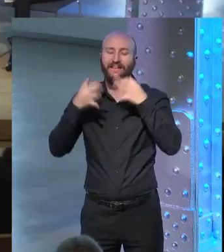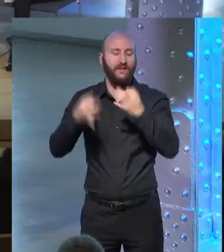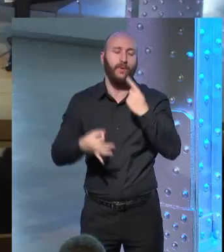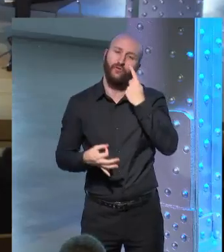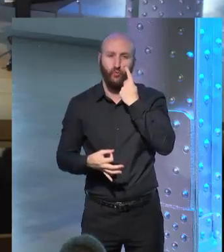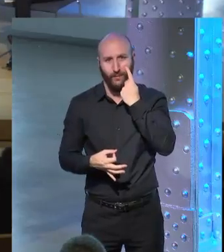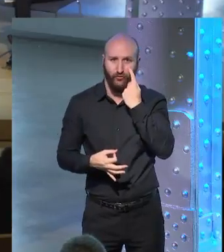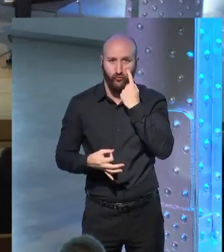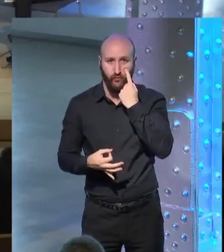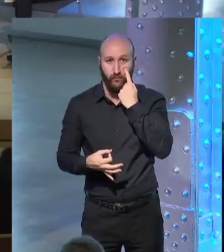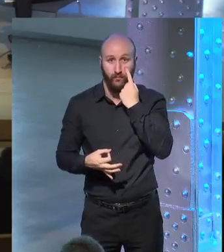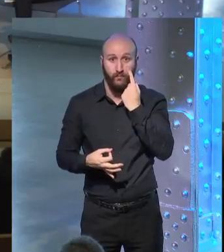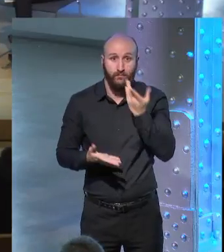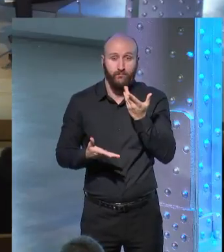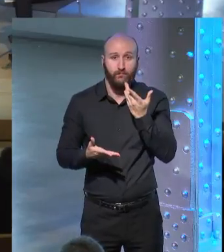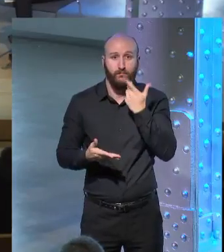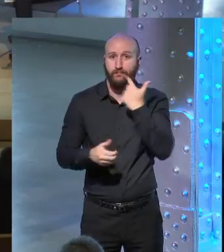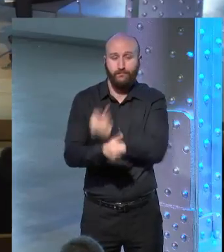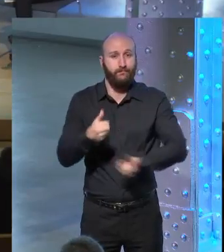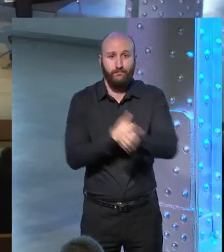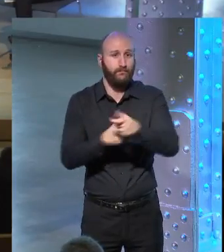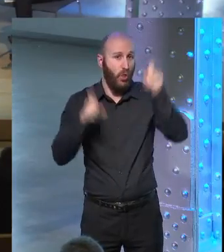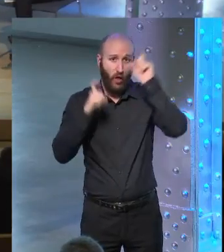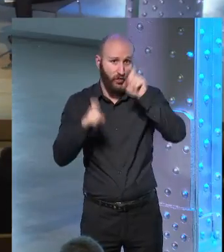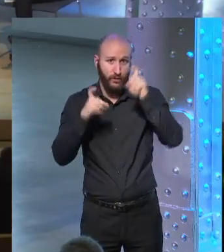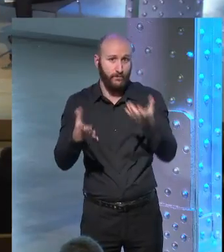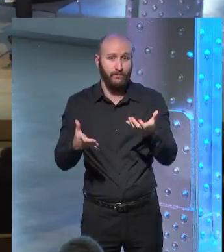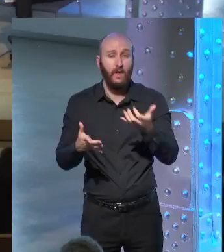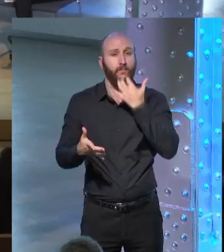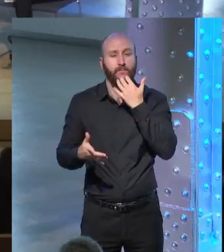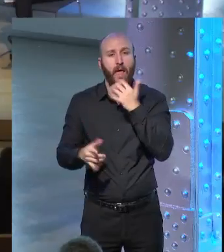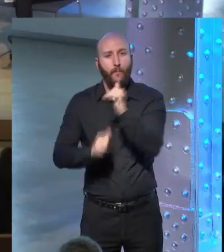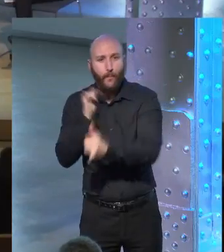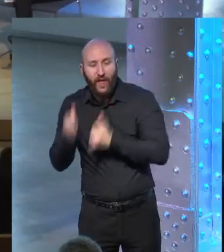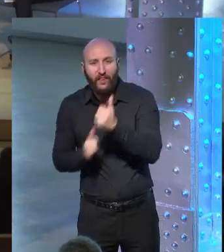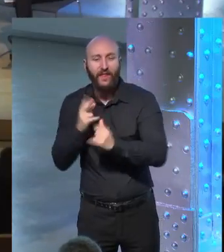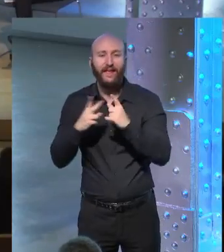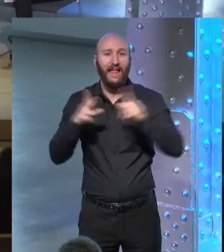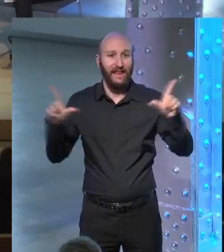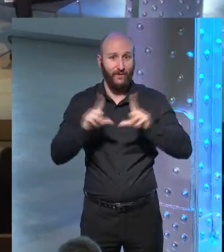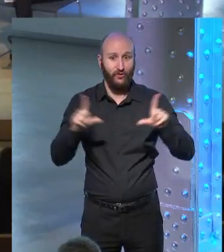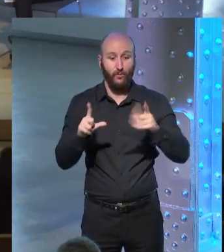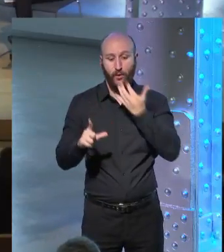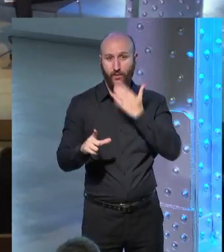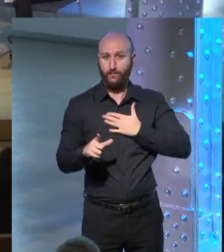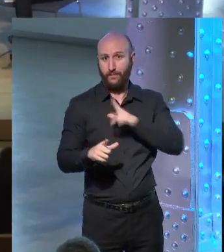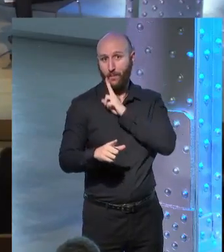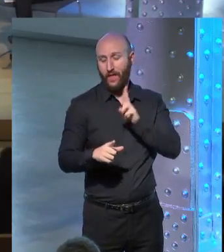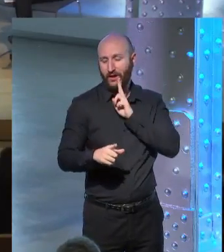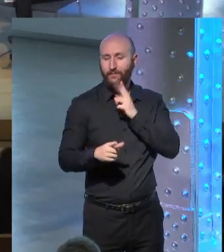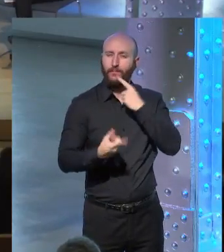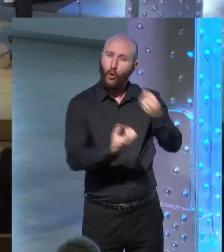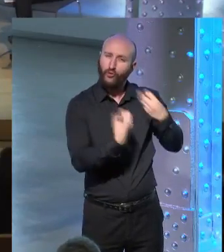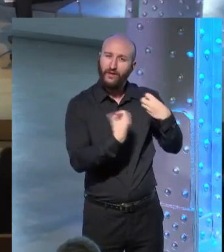final, educación en todo. El ejemplo de la bici, el ejemplo de la televisión. Mi madre me contaba que ella llegó la